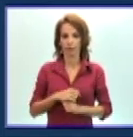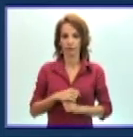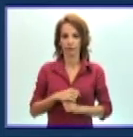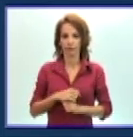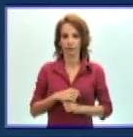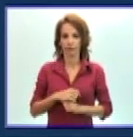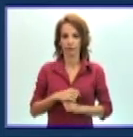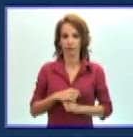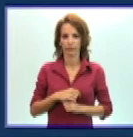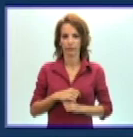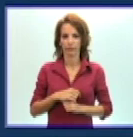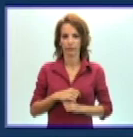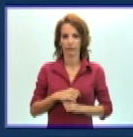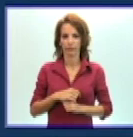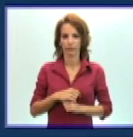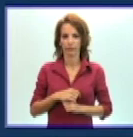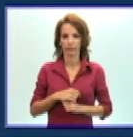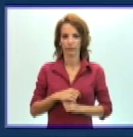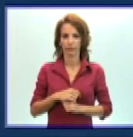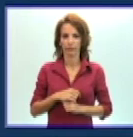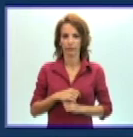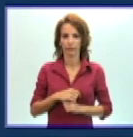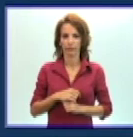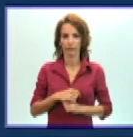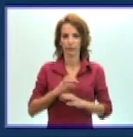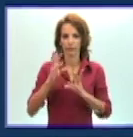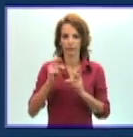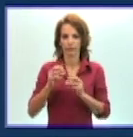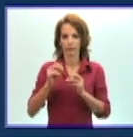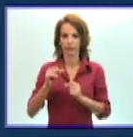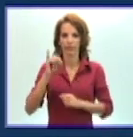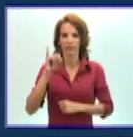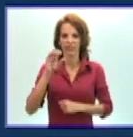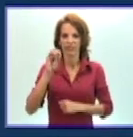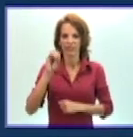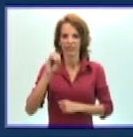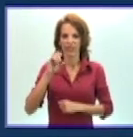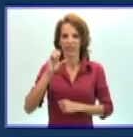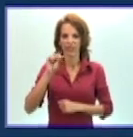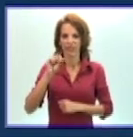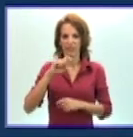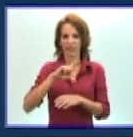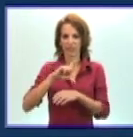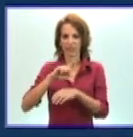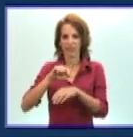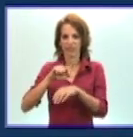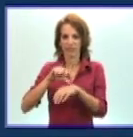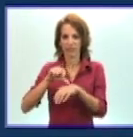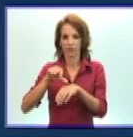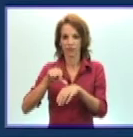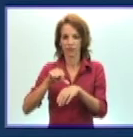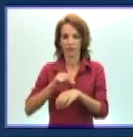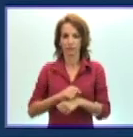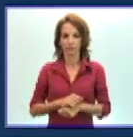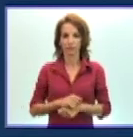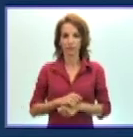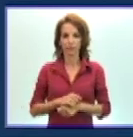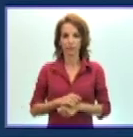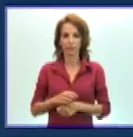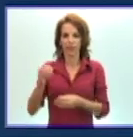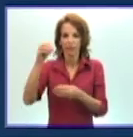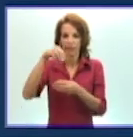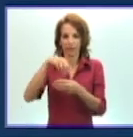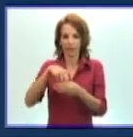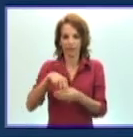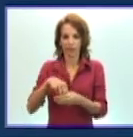nos quedaría, es decir, los 60 segundos de la escala interior